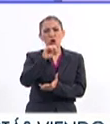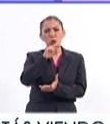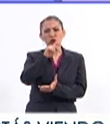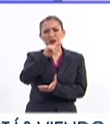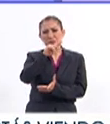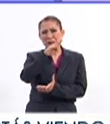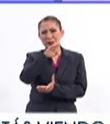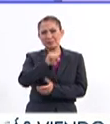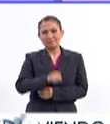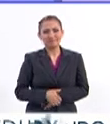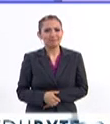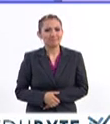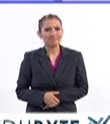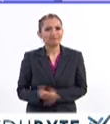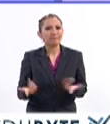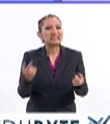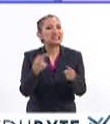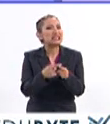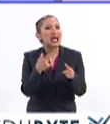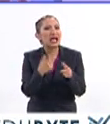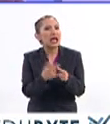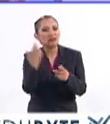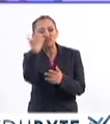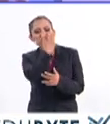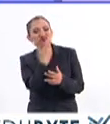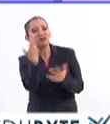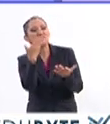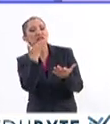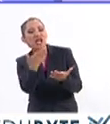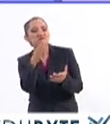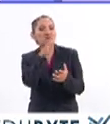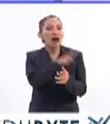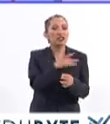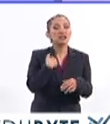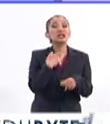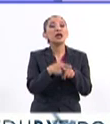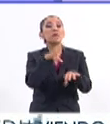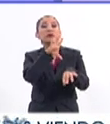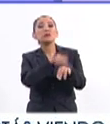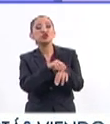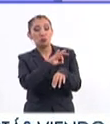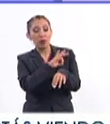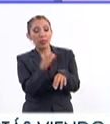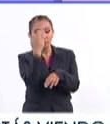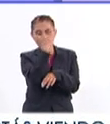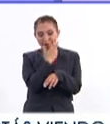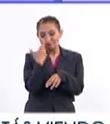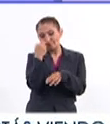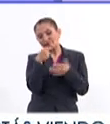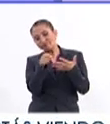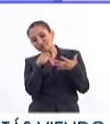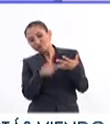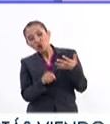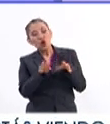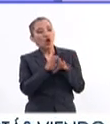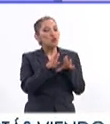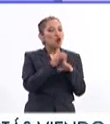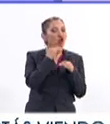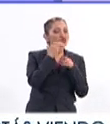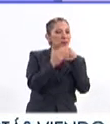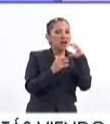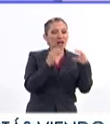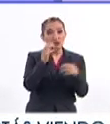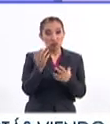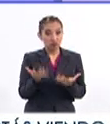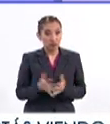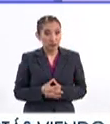combustibles? ¿Quién los revisa? ¿Quién es el autorizado a ver cuánto y cómo